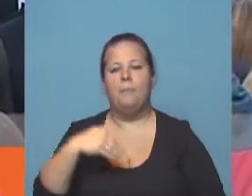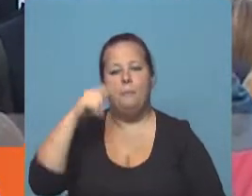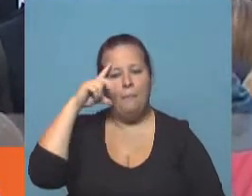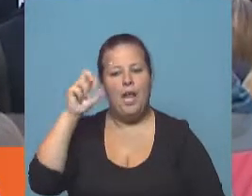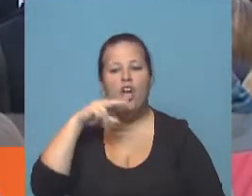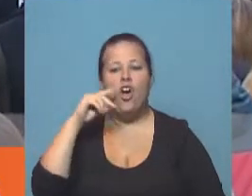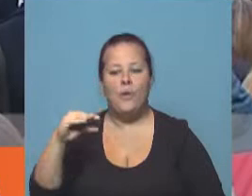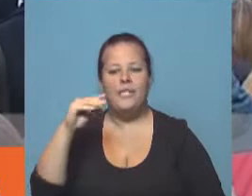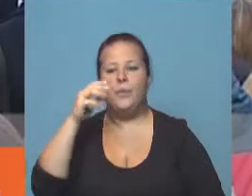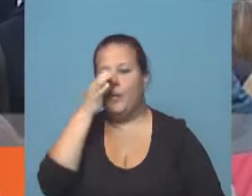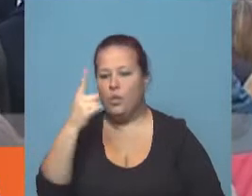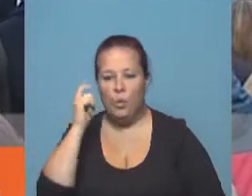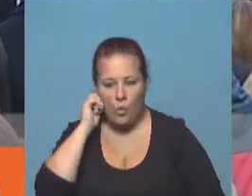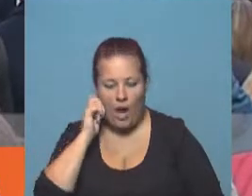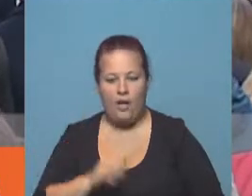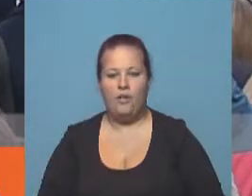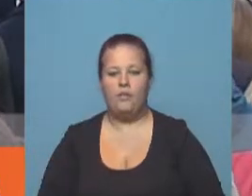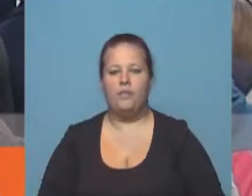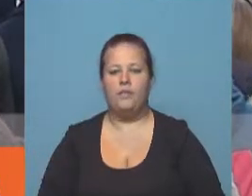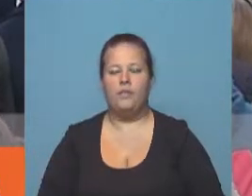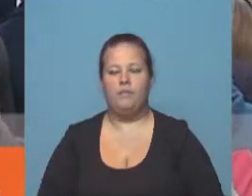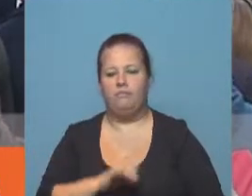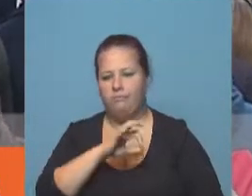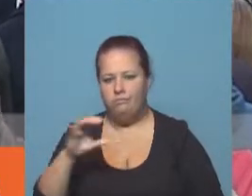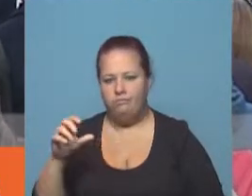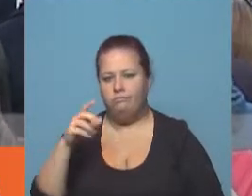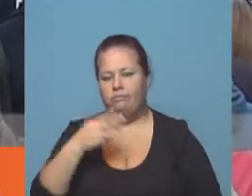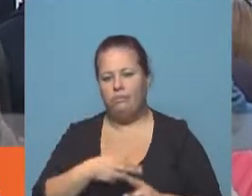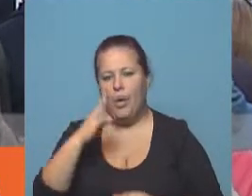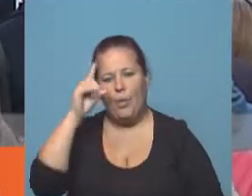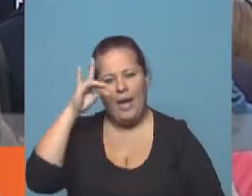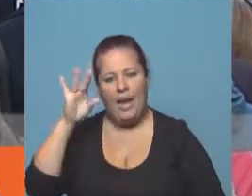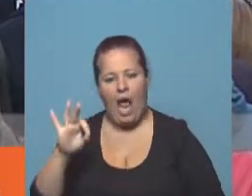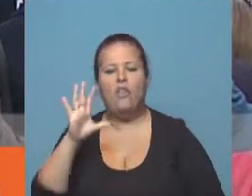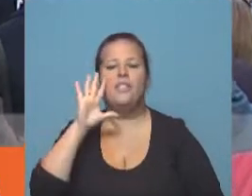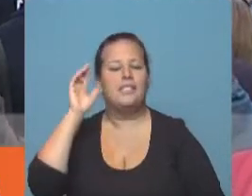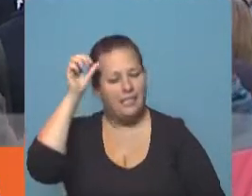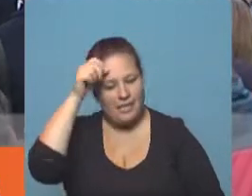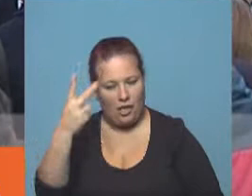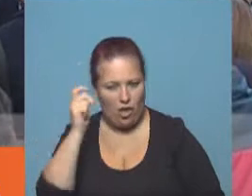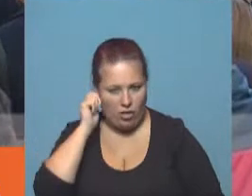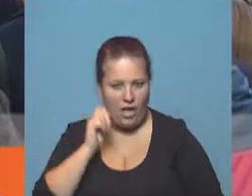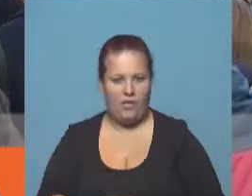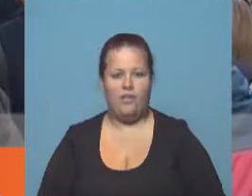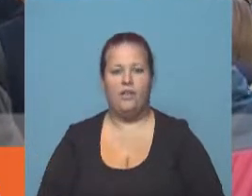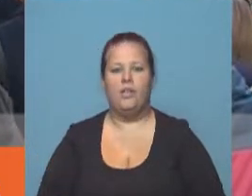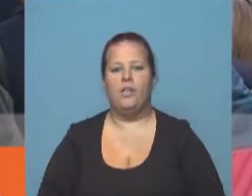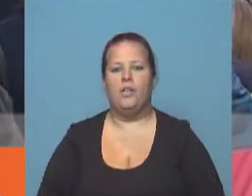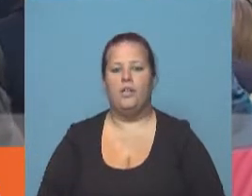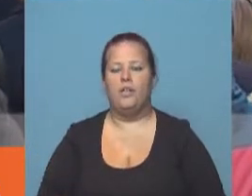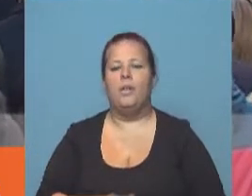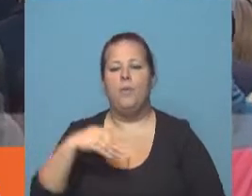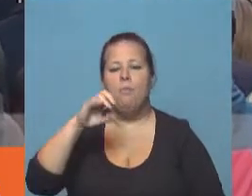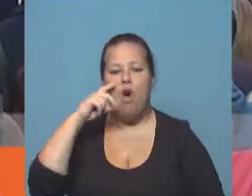Ileana, 21 años. Miochnik Naon Bernardo Ubi, 62 años. Nudel